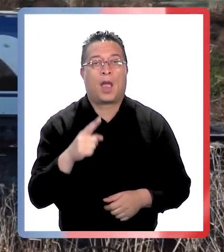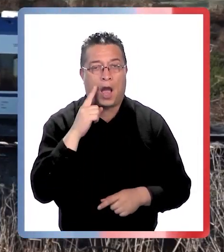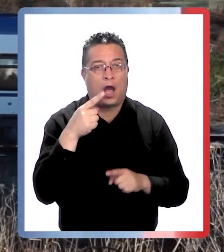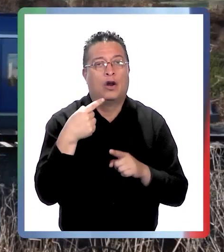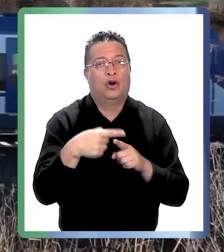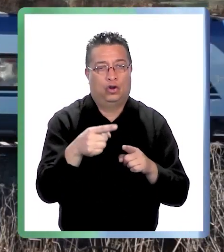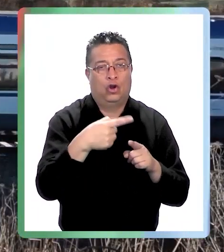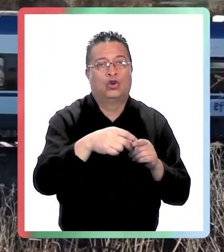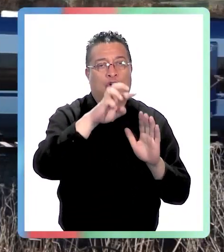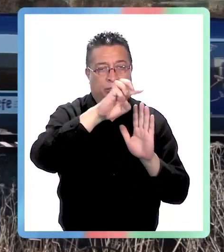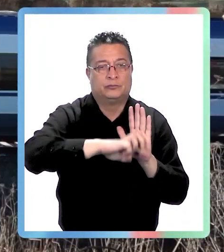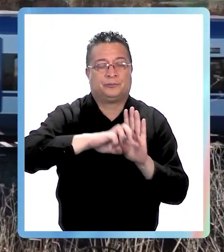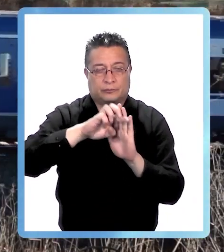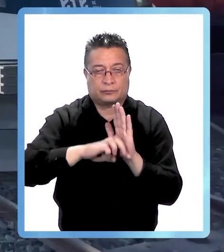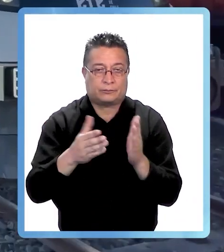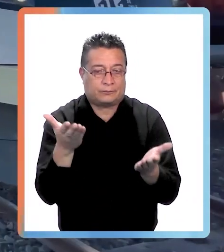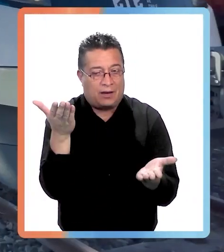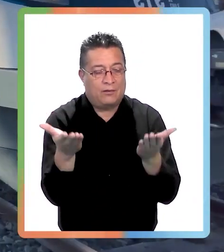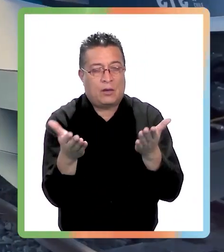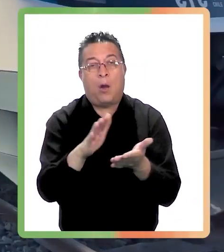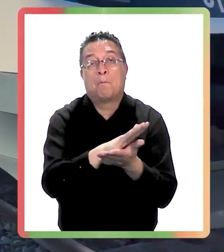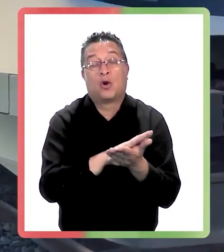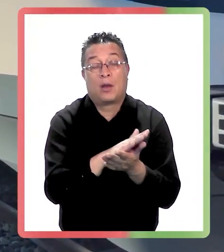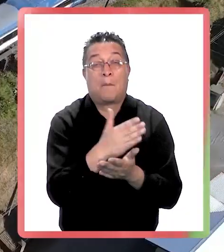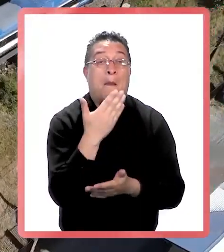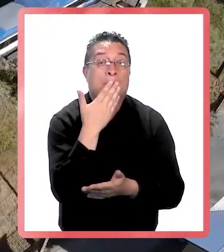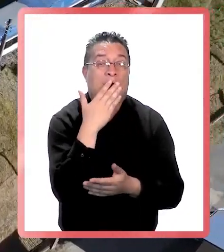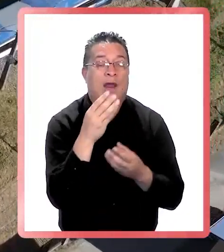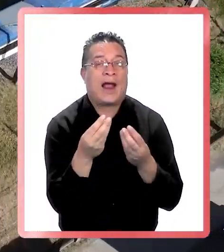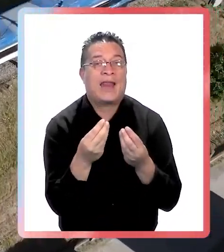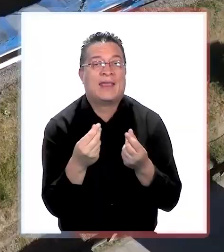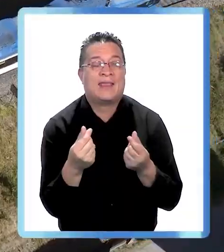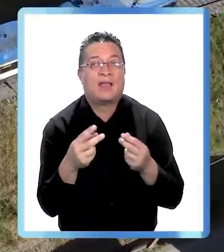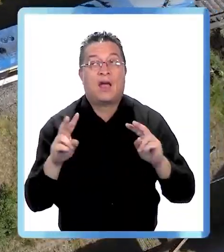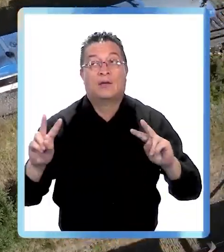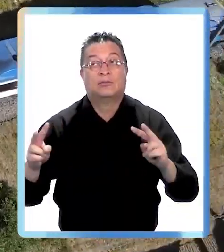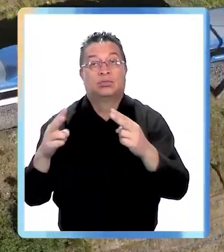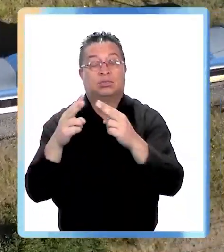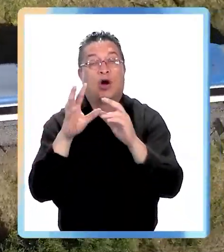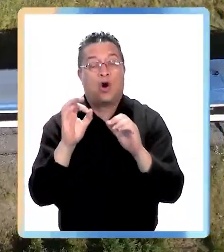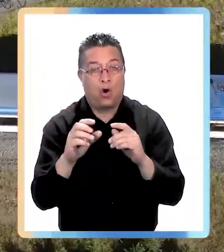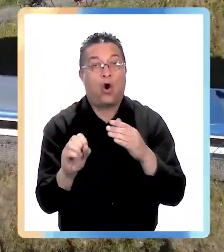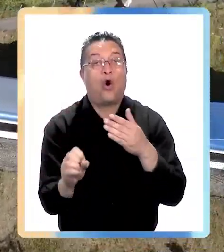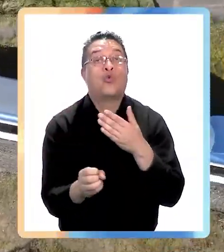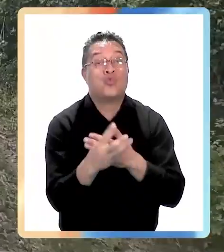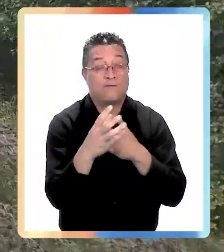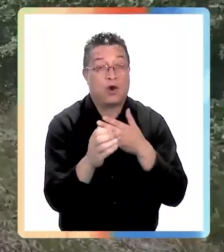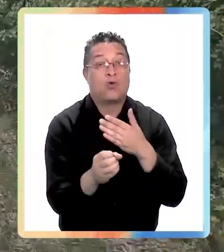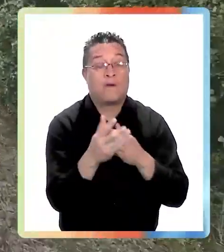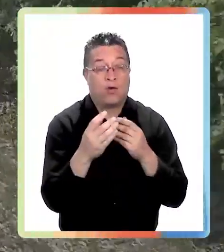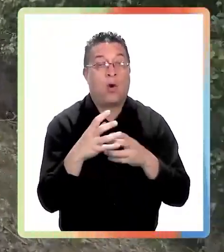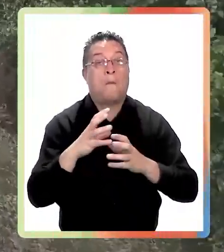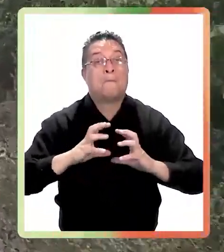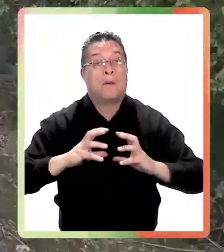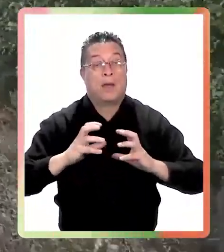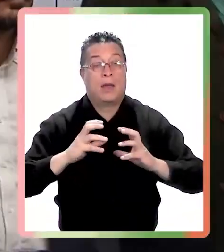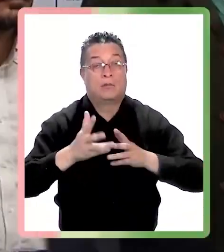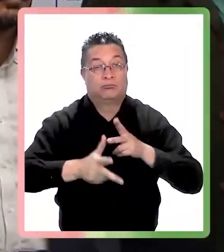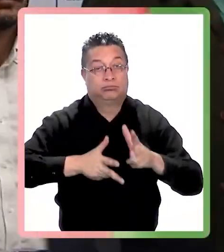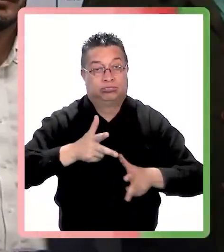otros proyectos que están siendo evaluados, por ejemplo, mejorar la calidad de la infraestructura o sumar nueva